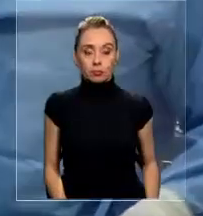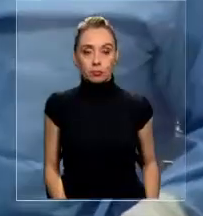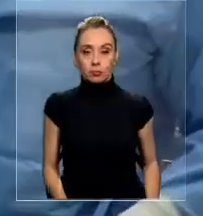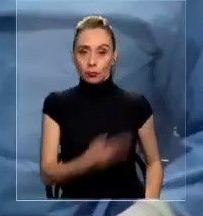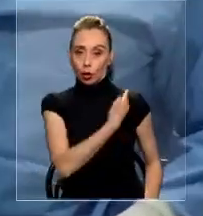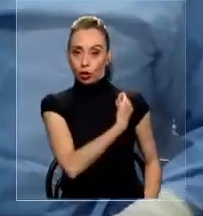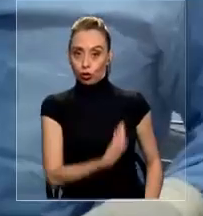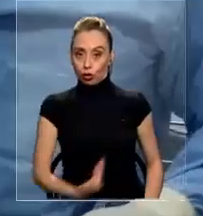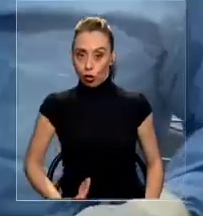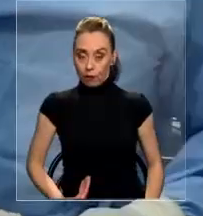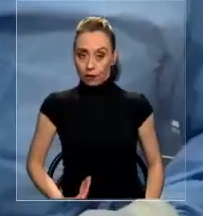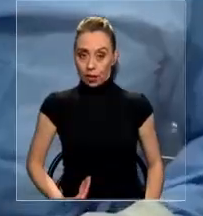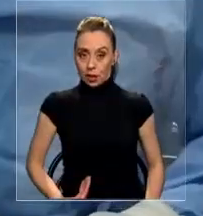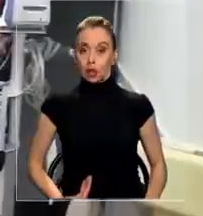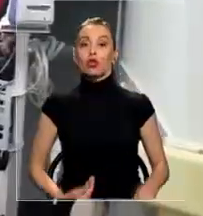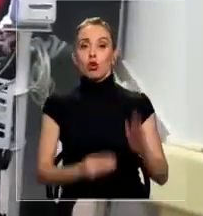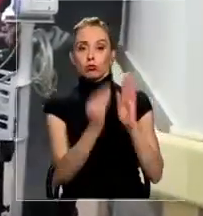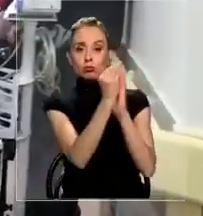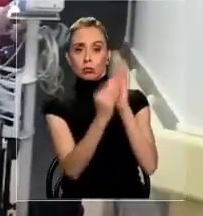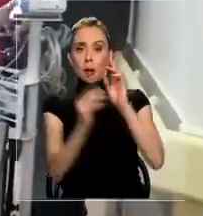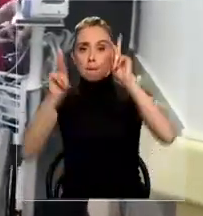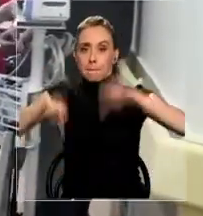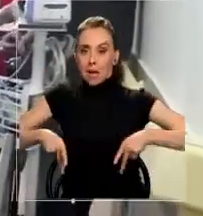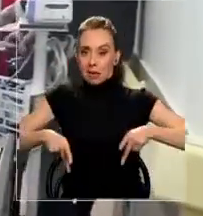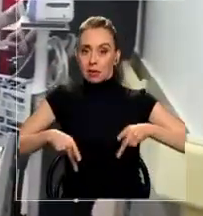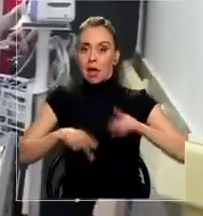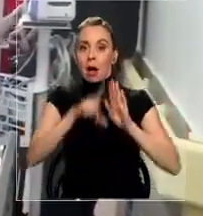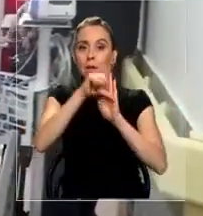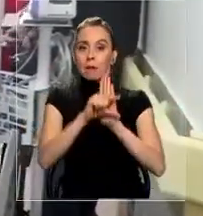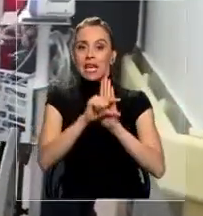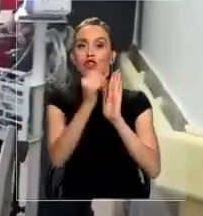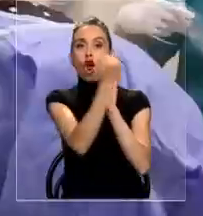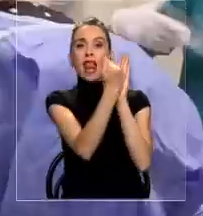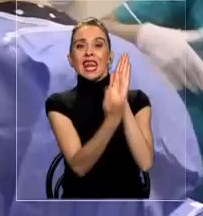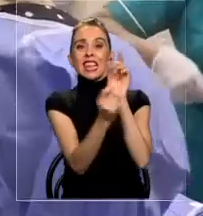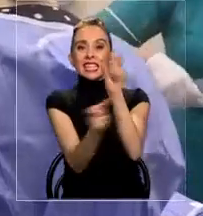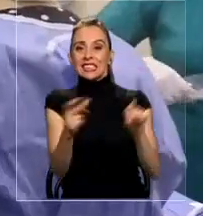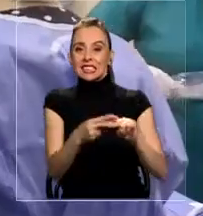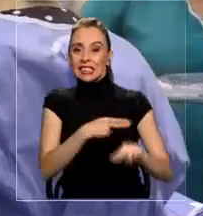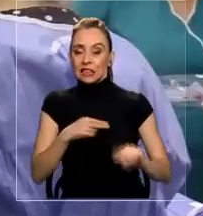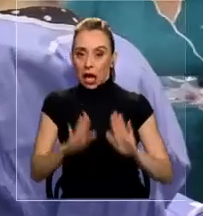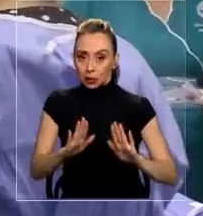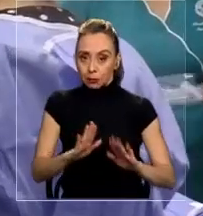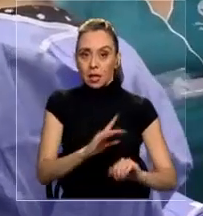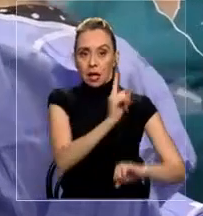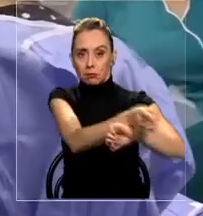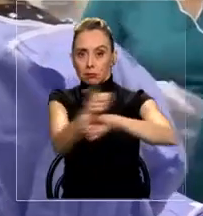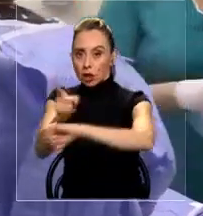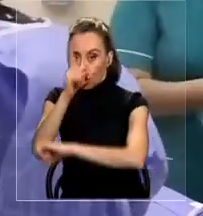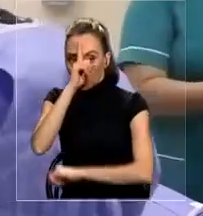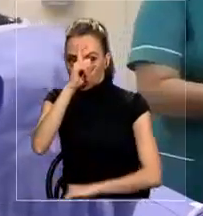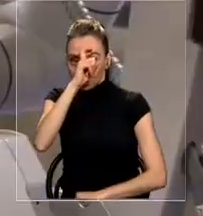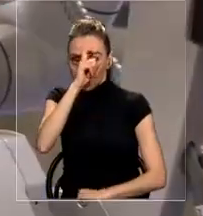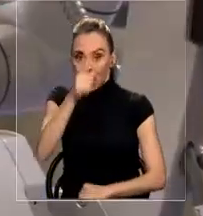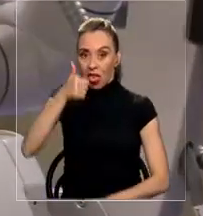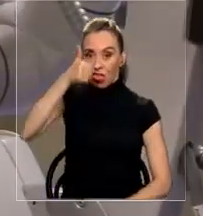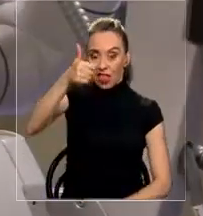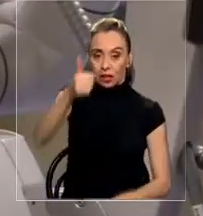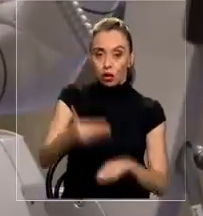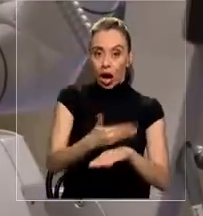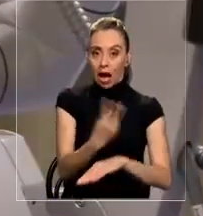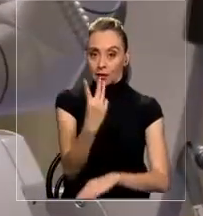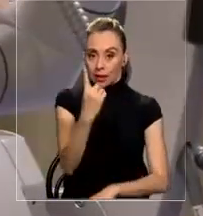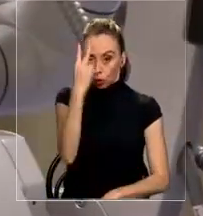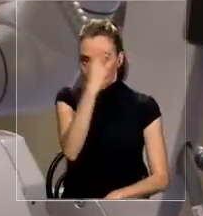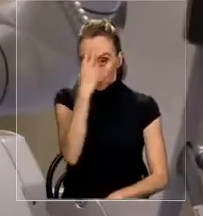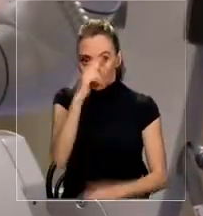El gobierno se impuso metas con las listas de espera. Instruyó a los directores de hospitales que antes del 31 de marzo atiendan a